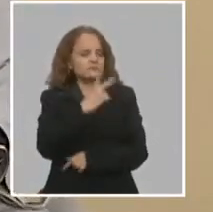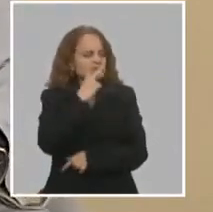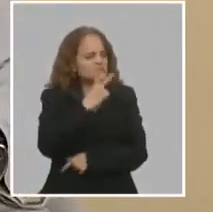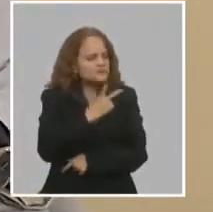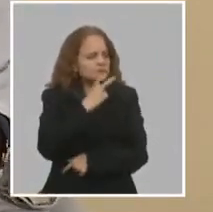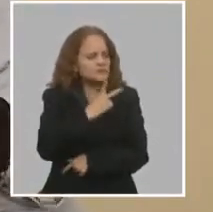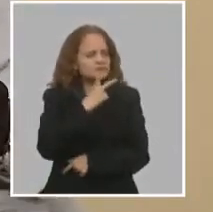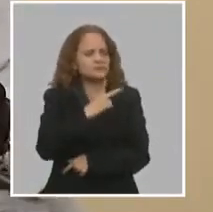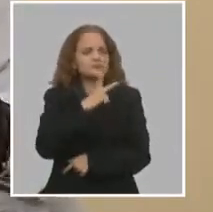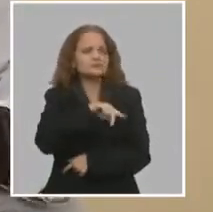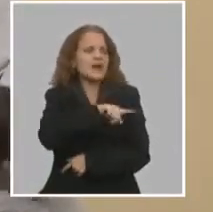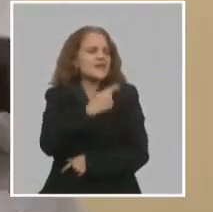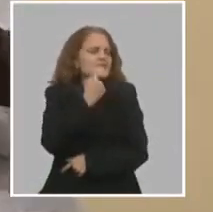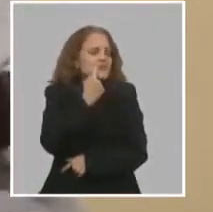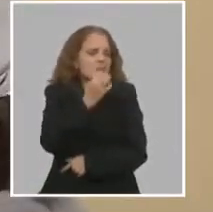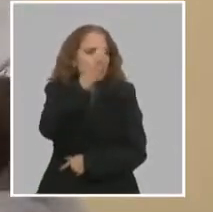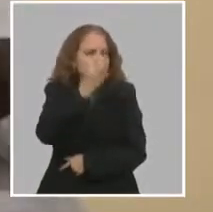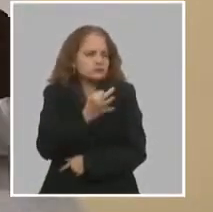pudimos ver